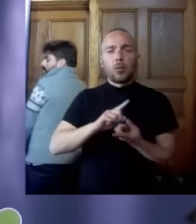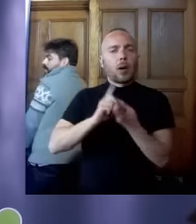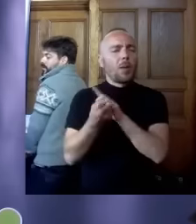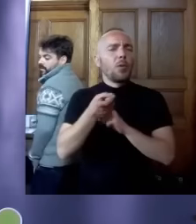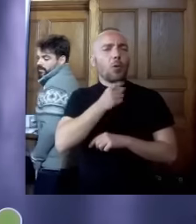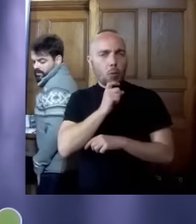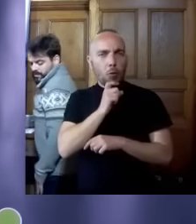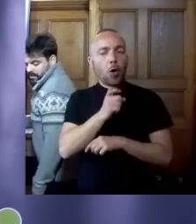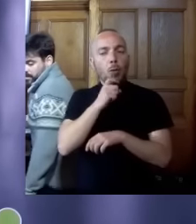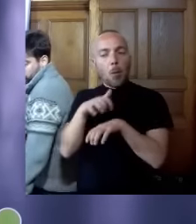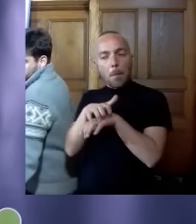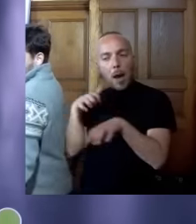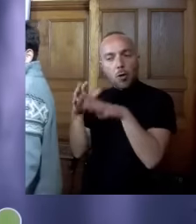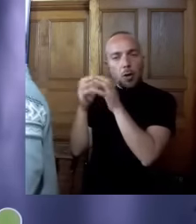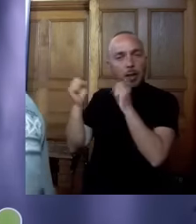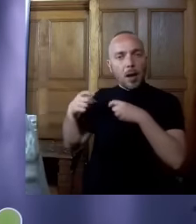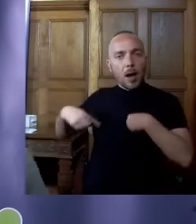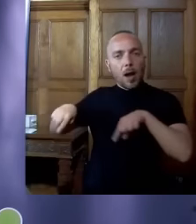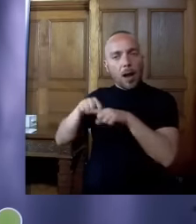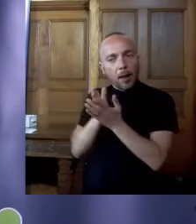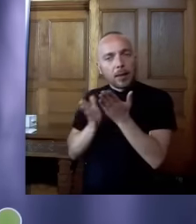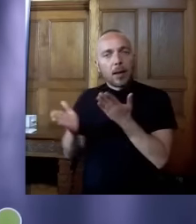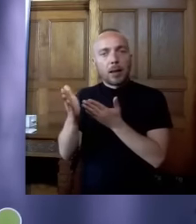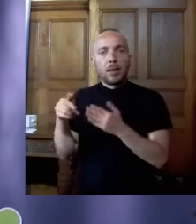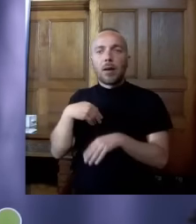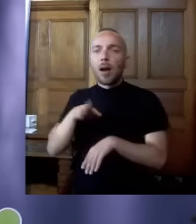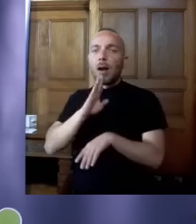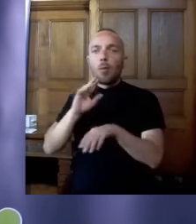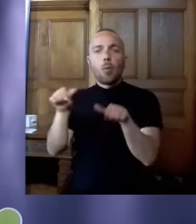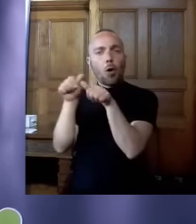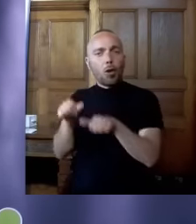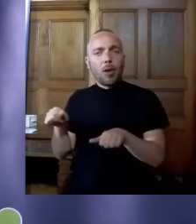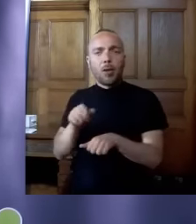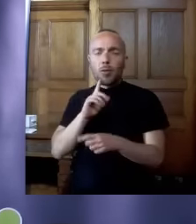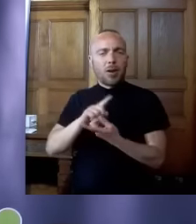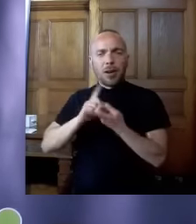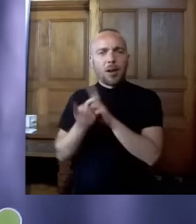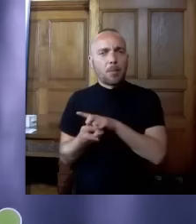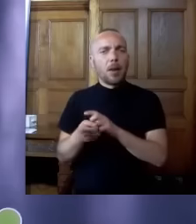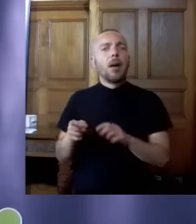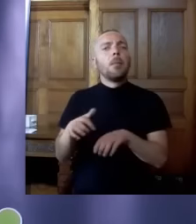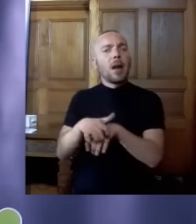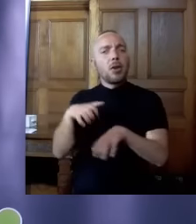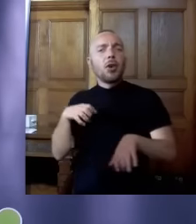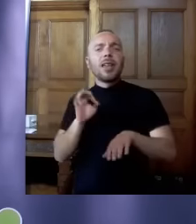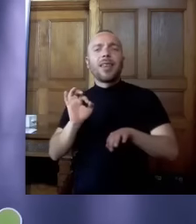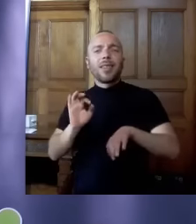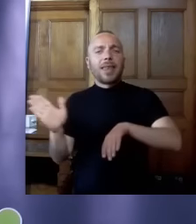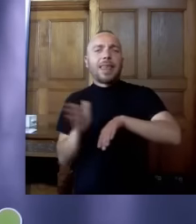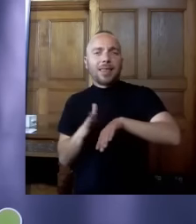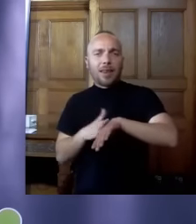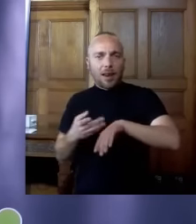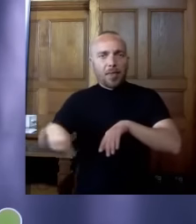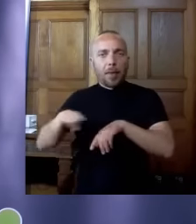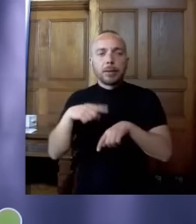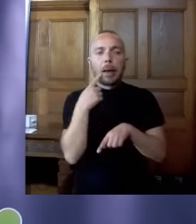mayoría alternativa que pueda cambiar ese modelo una mayoría de izquierdas no vuelvo a repetir si uno u otro van a sacar